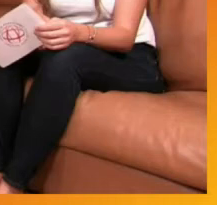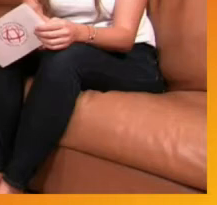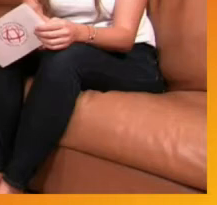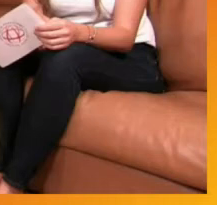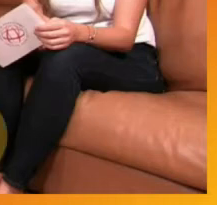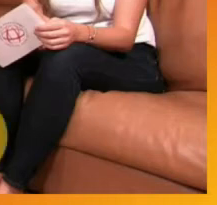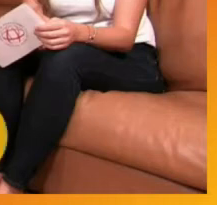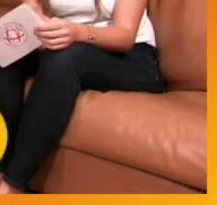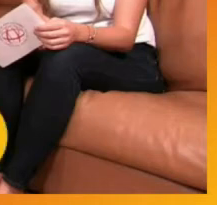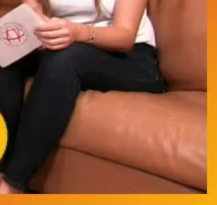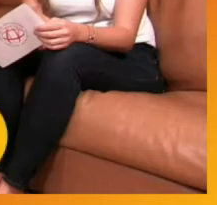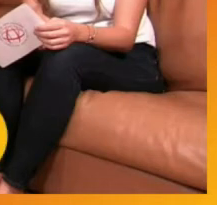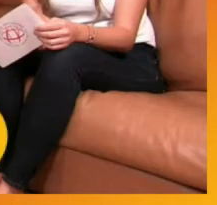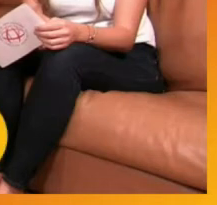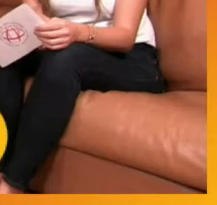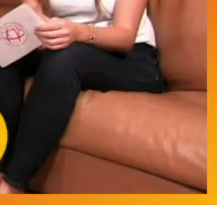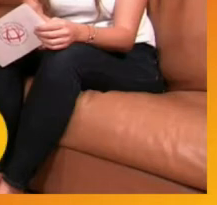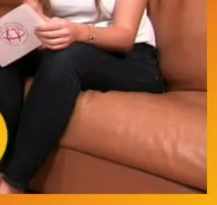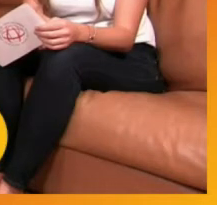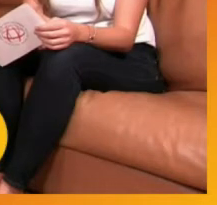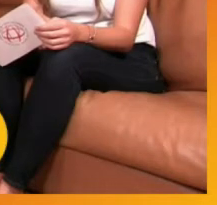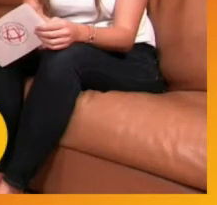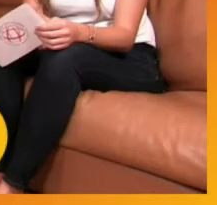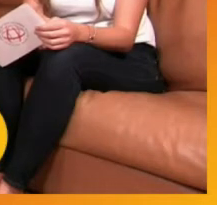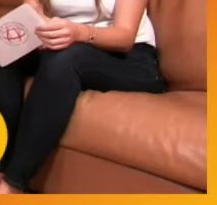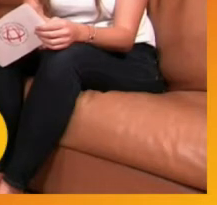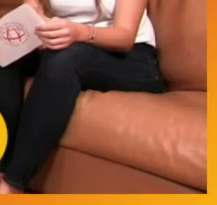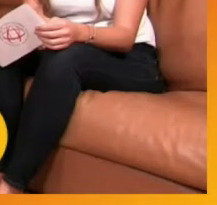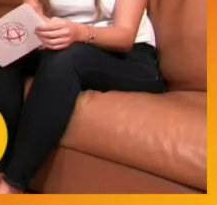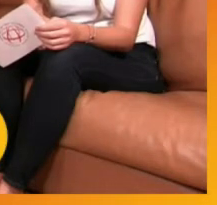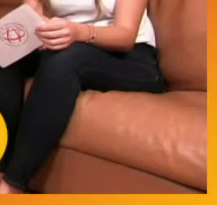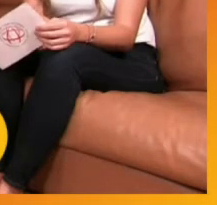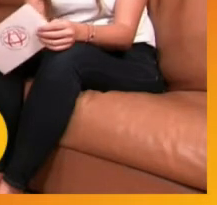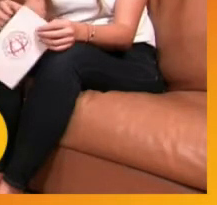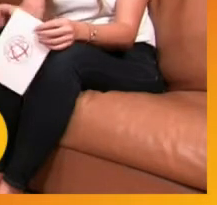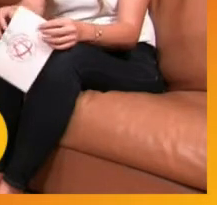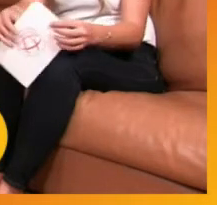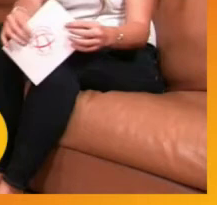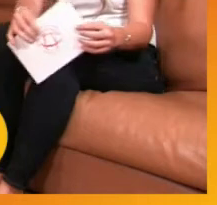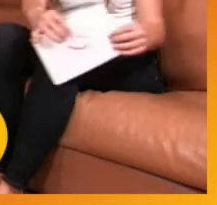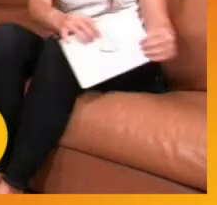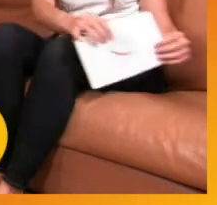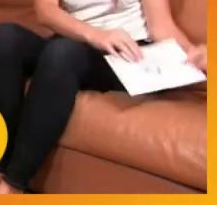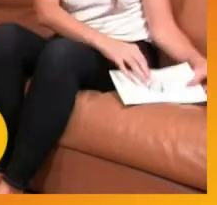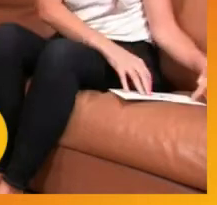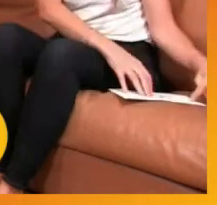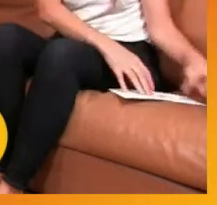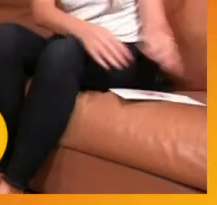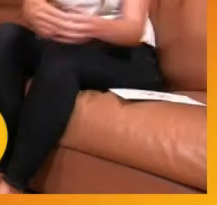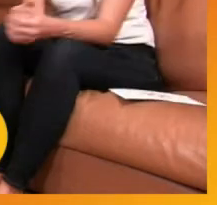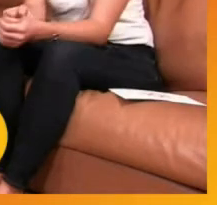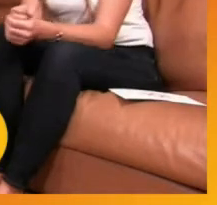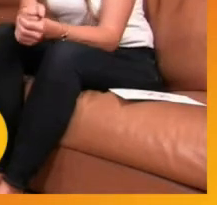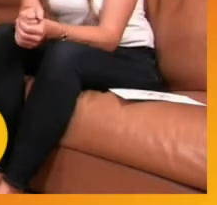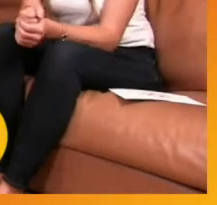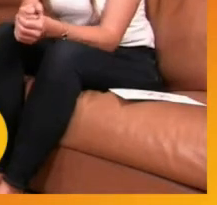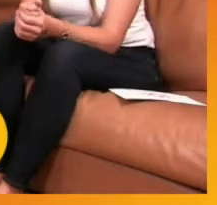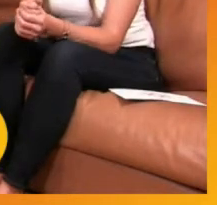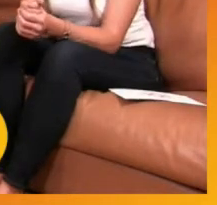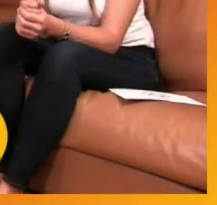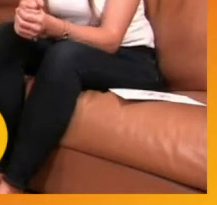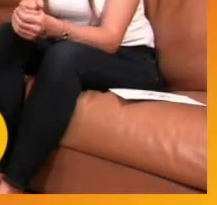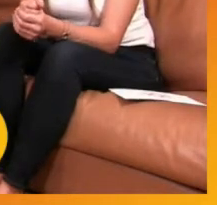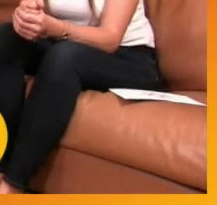nuestra materia pedagógica en la red de asociaciones, y si quieren ustedes conocer más sobre cómo hacer un reporte, cómo hacer paso a paso